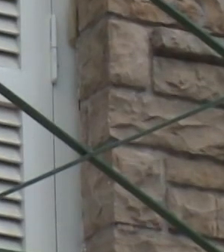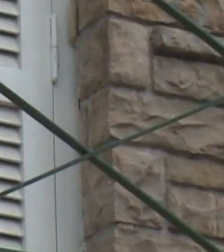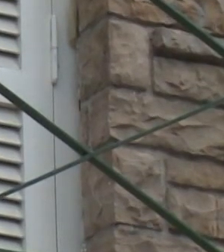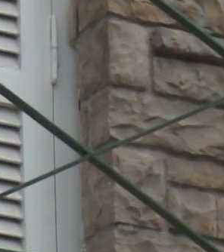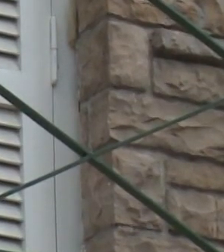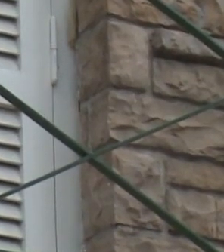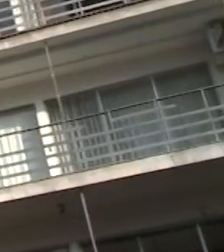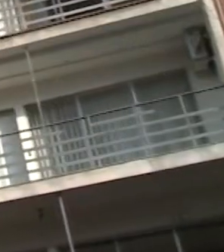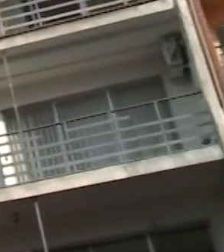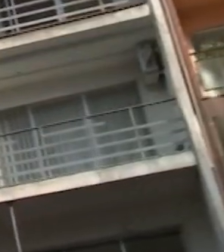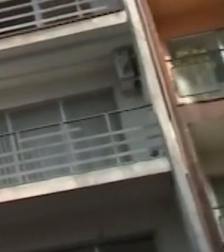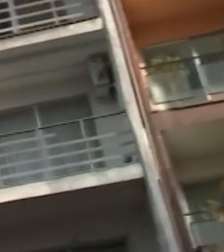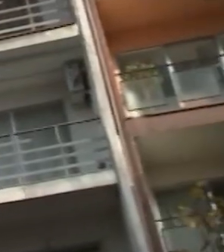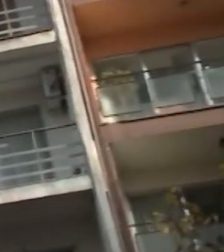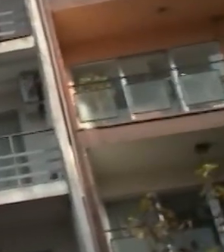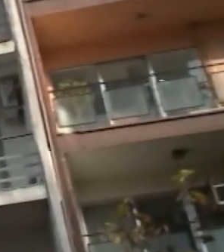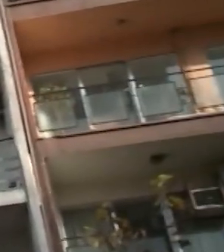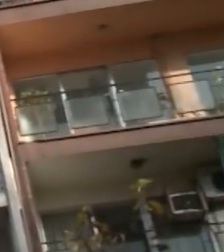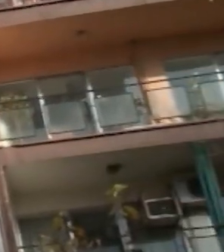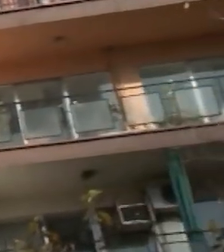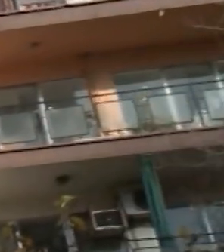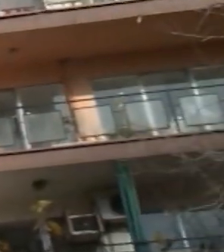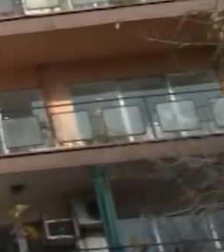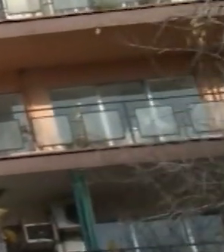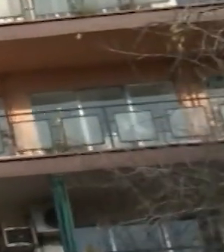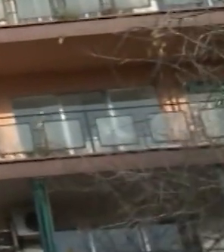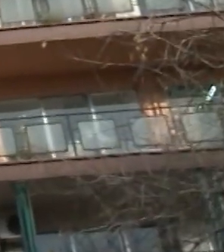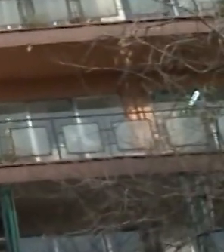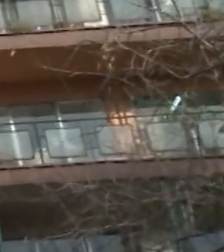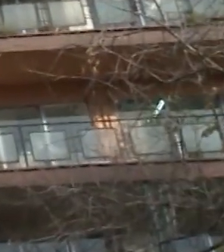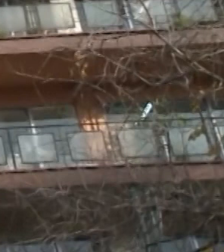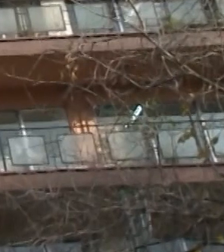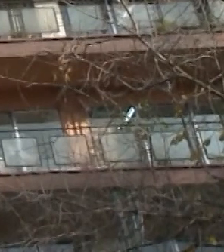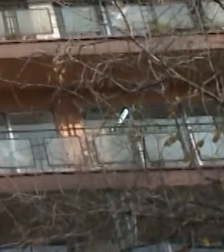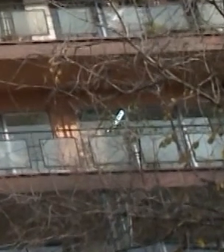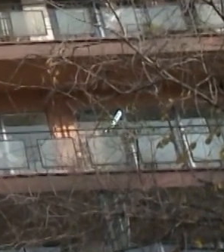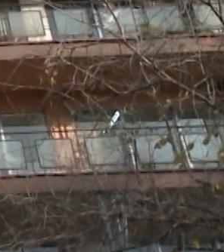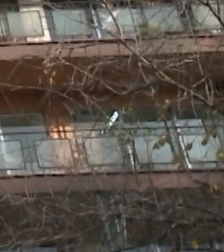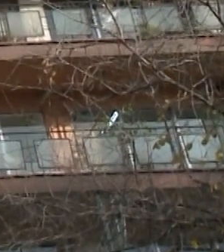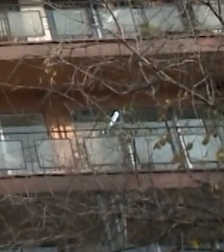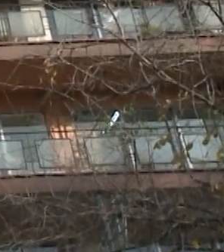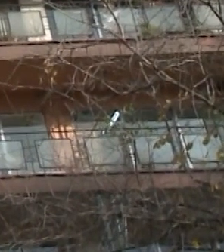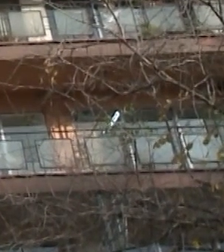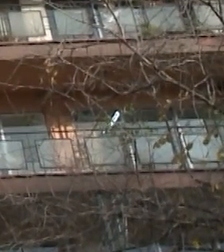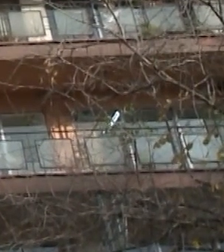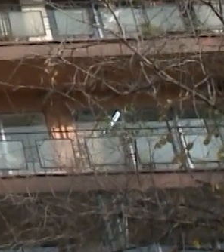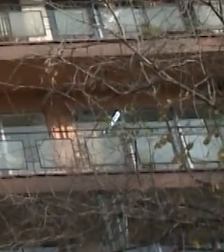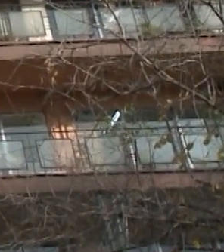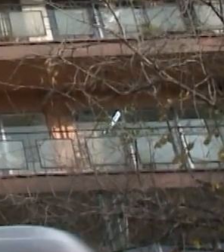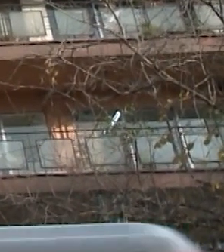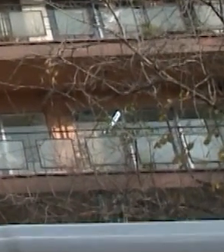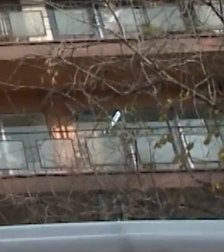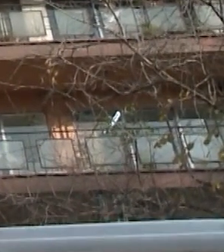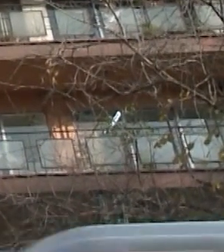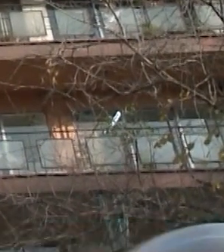sociales y de los derechos humanos, y ese es el rol que tiene que recuperar el Estado, y hoy no está yendo en ese sentido, por eso lo vemos con mucha